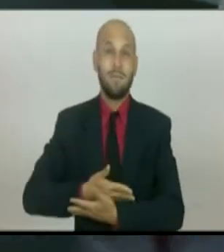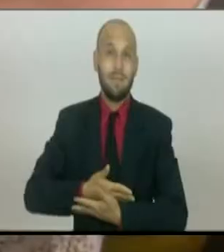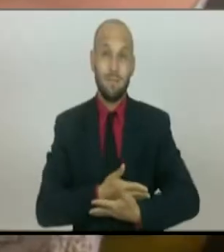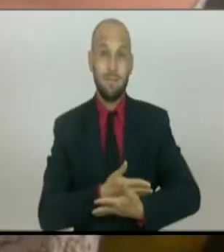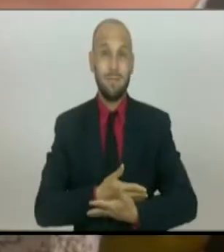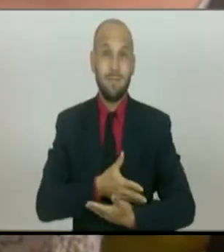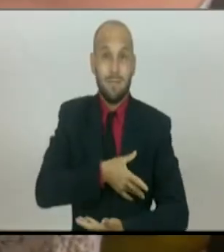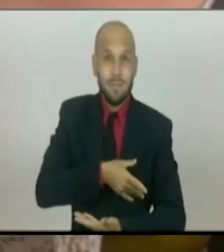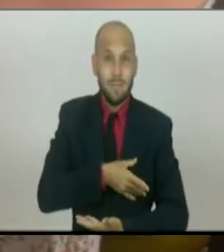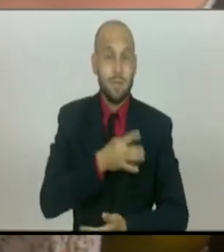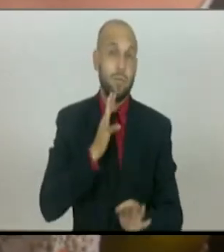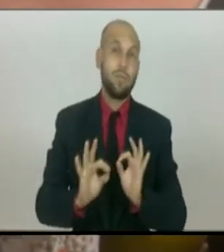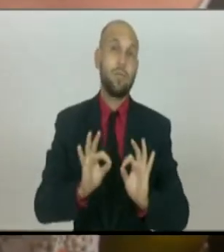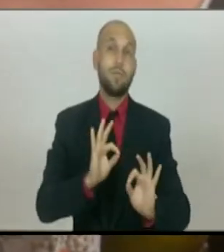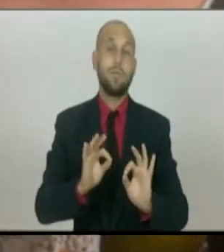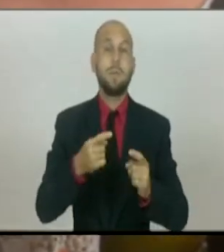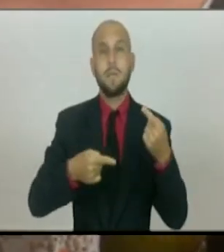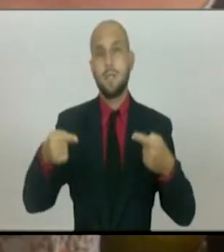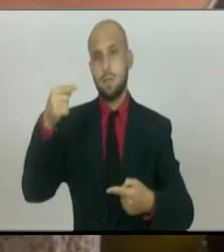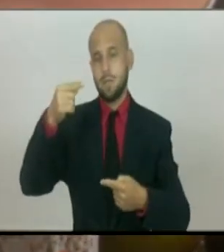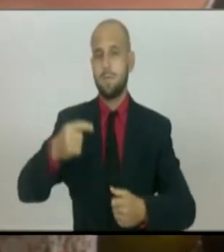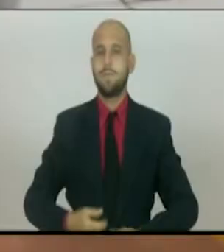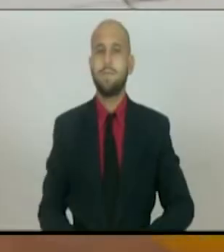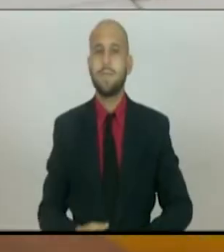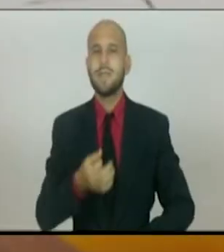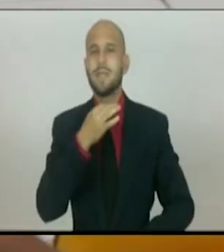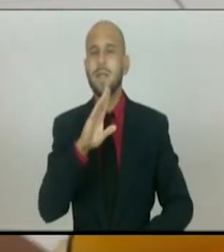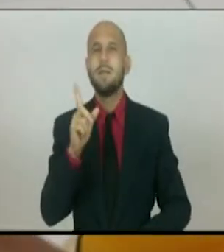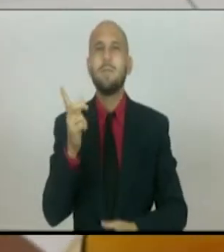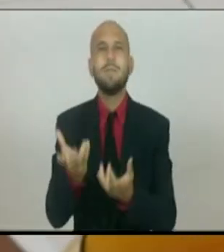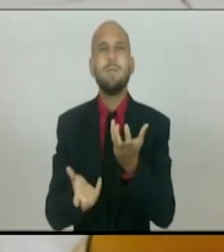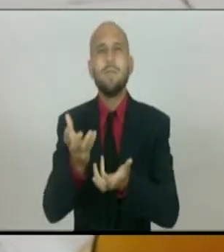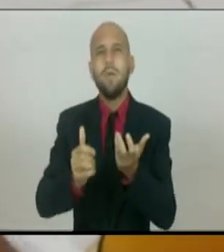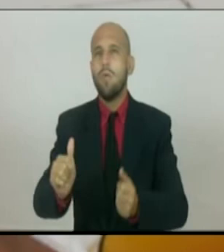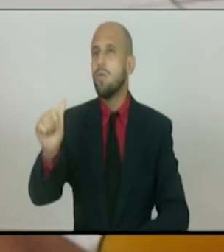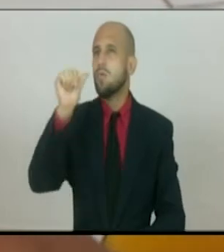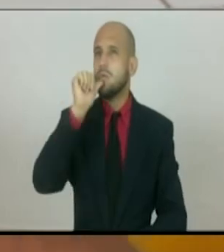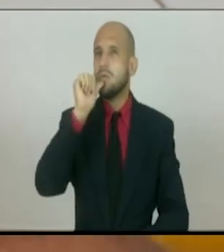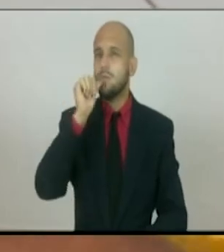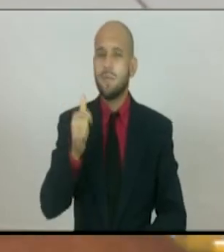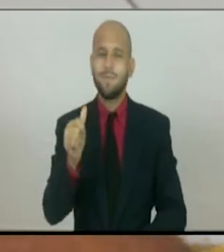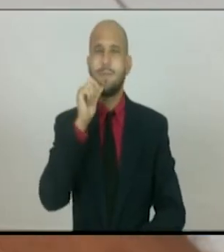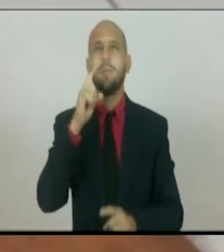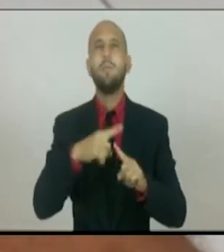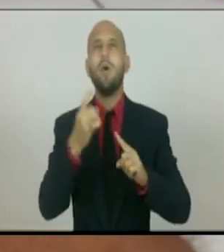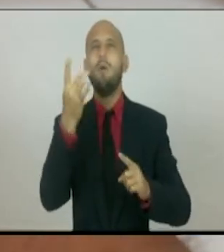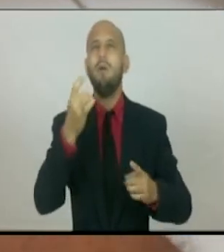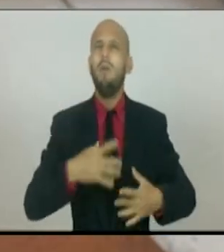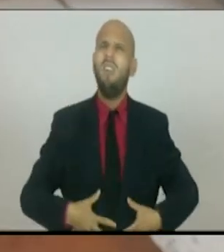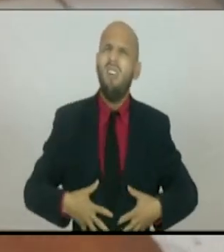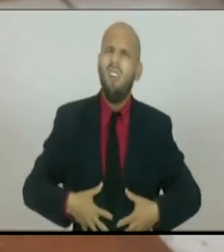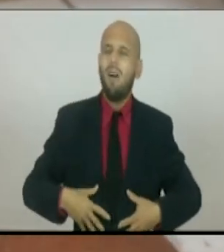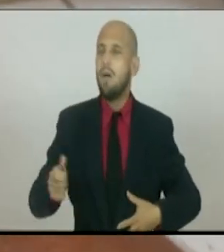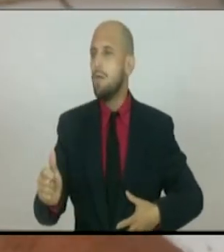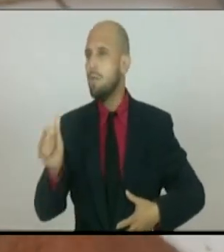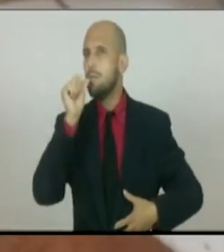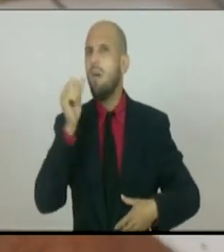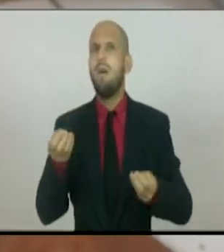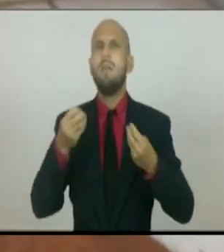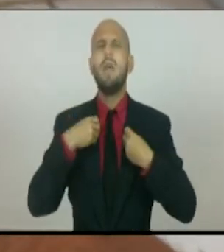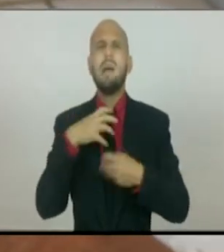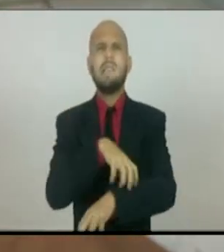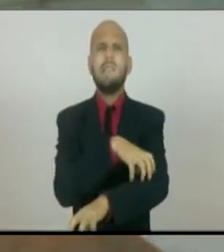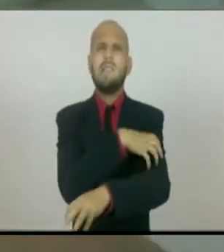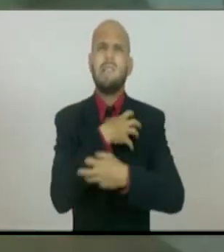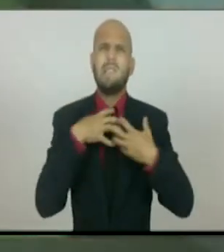debe ser muy particular. Los productos elaborados con hierbas pueden resultar tóxicos para ellos. El caisimón